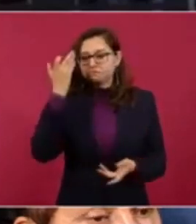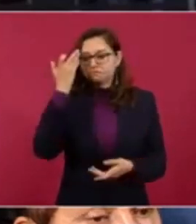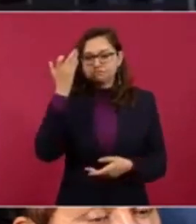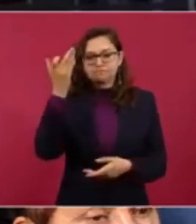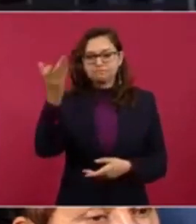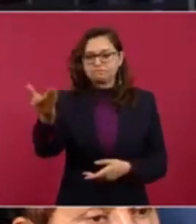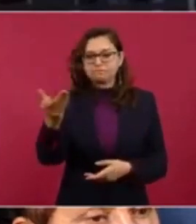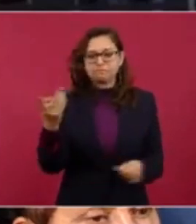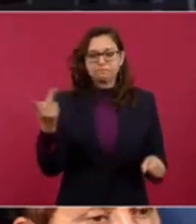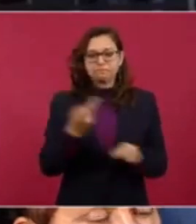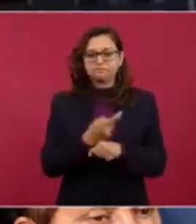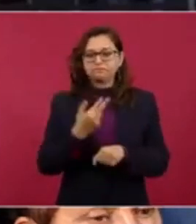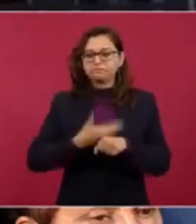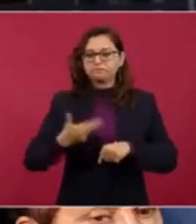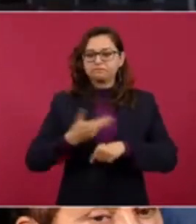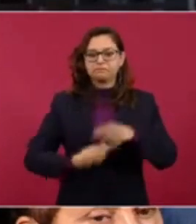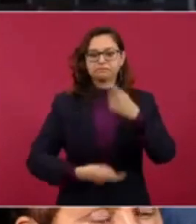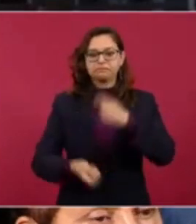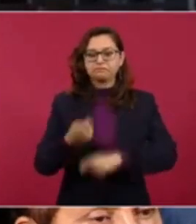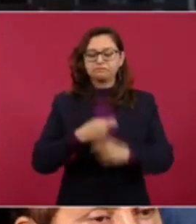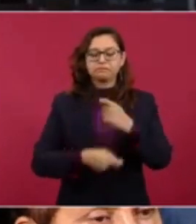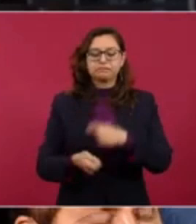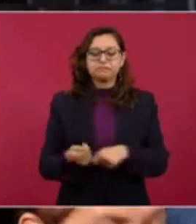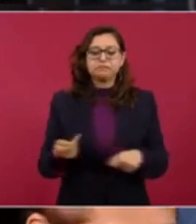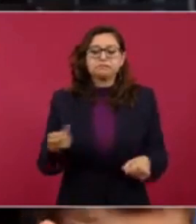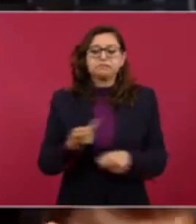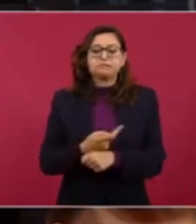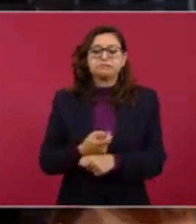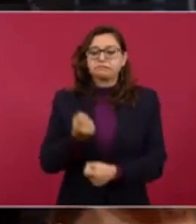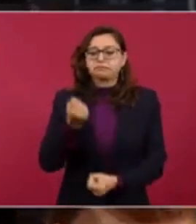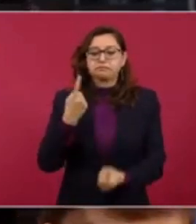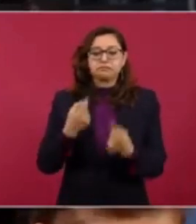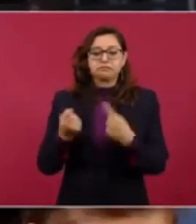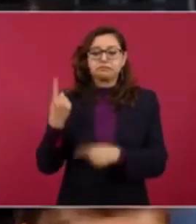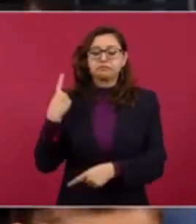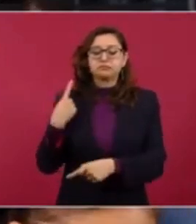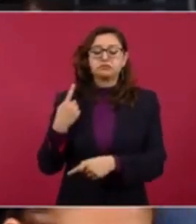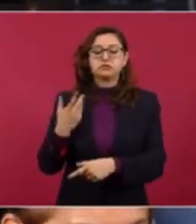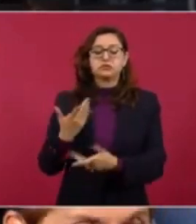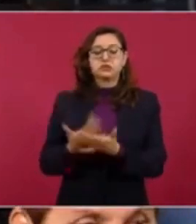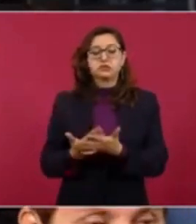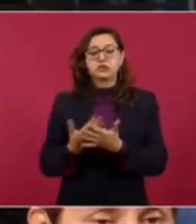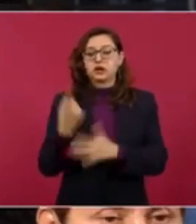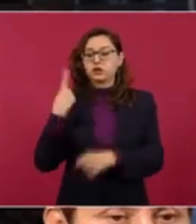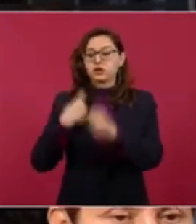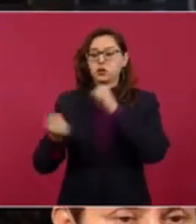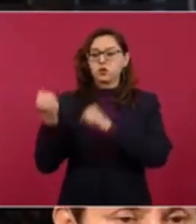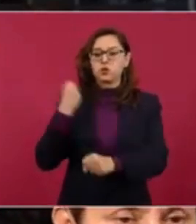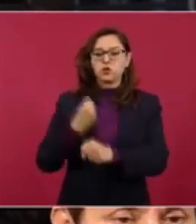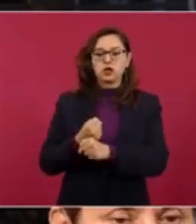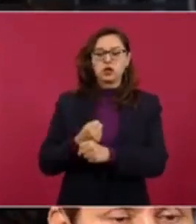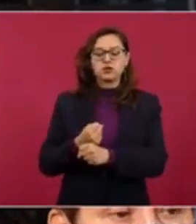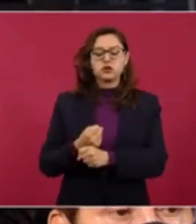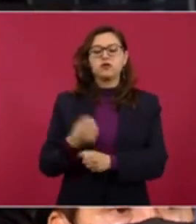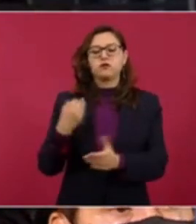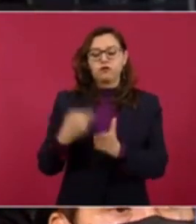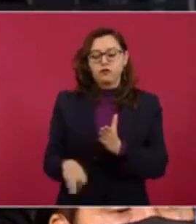Entonces, eso retrasa. Incluso todavía ni entregan el apoyo del año pasado, presidente. Entonces, nada más